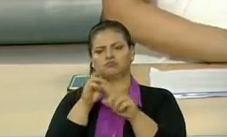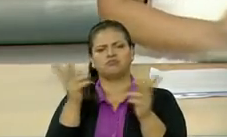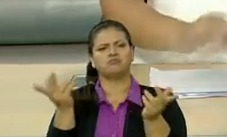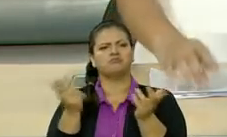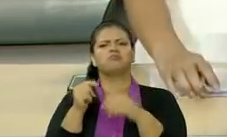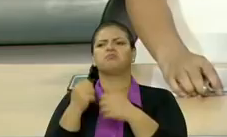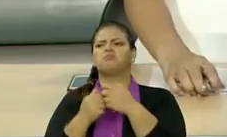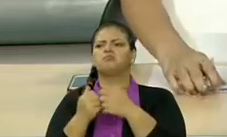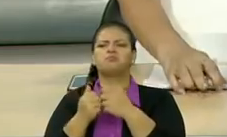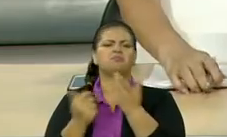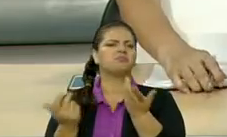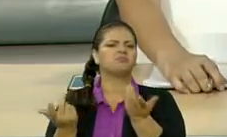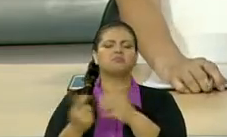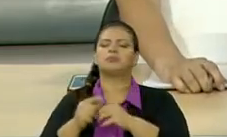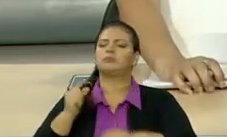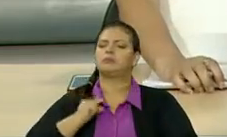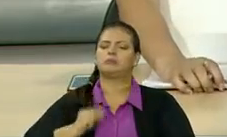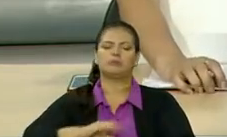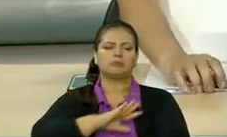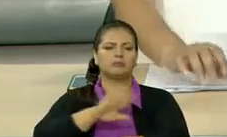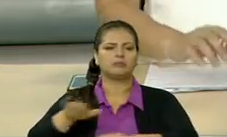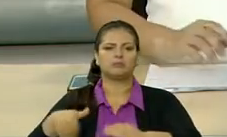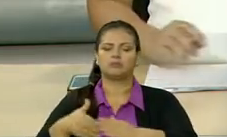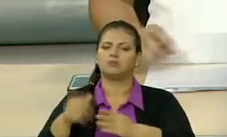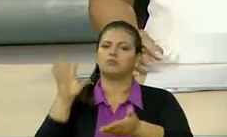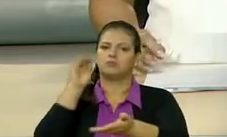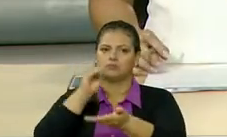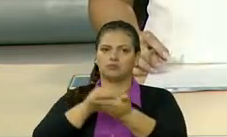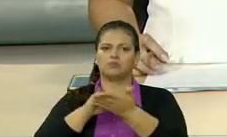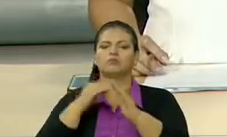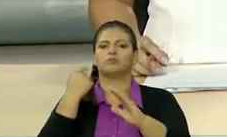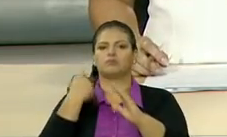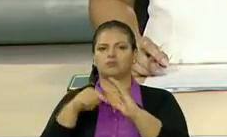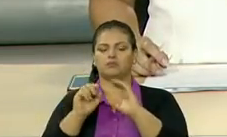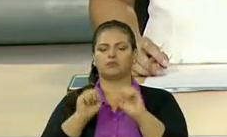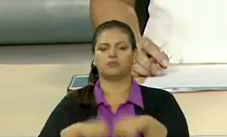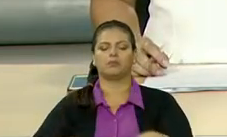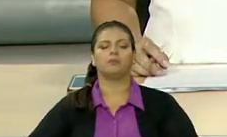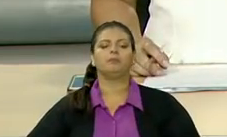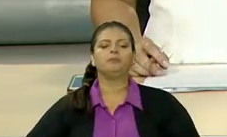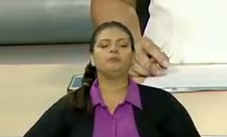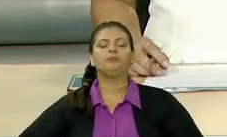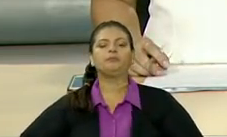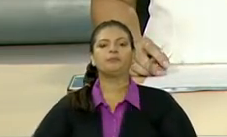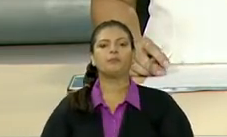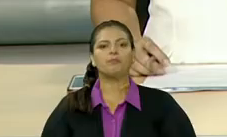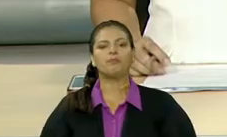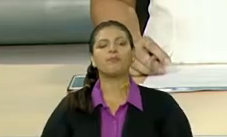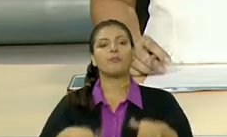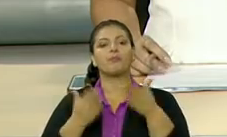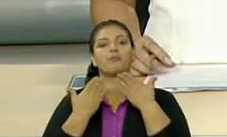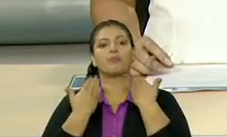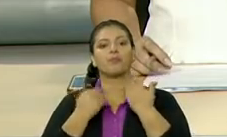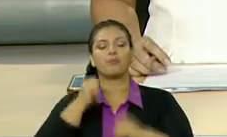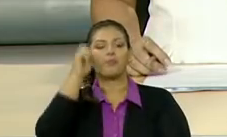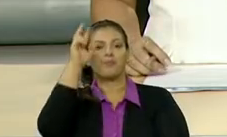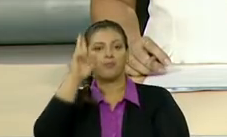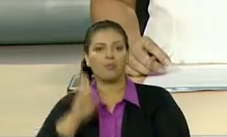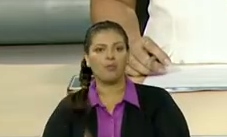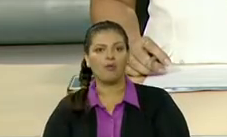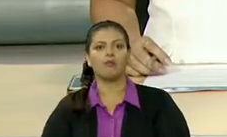Correcto. Lo más importante. Ubicarnos en el sitio. Tenemos más información para ustedes. 5 miembros de una misma familia fueron detenidos tras